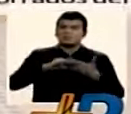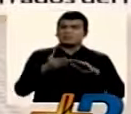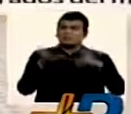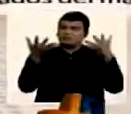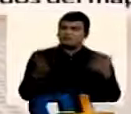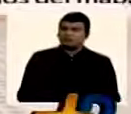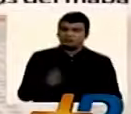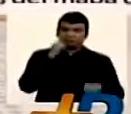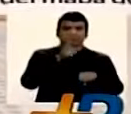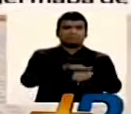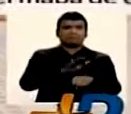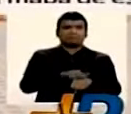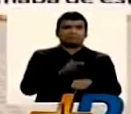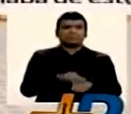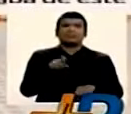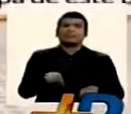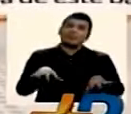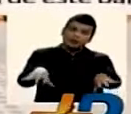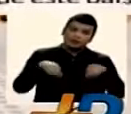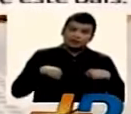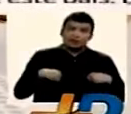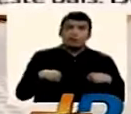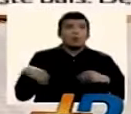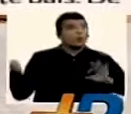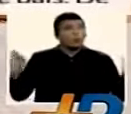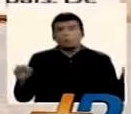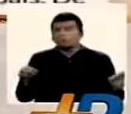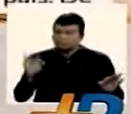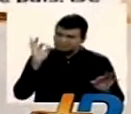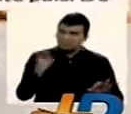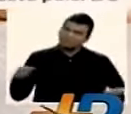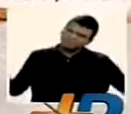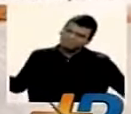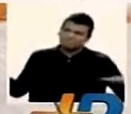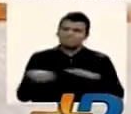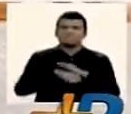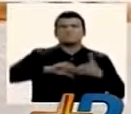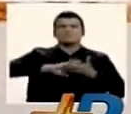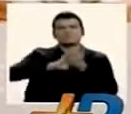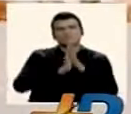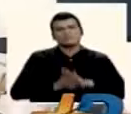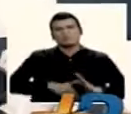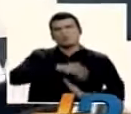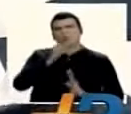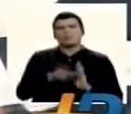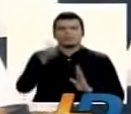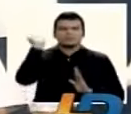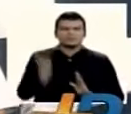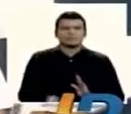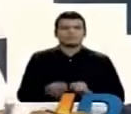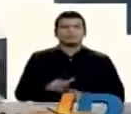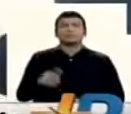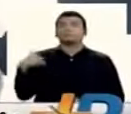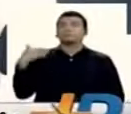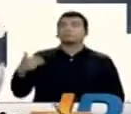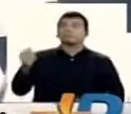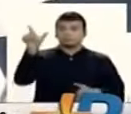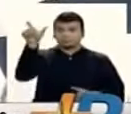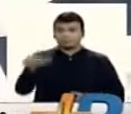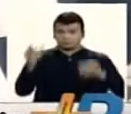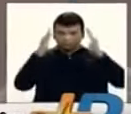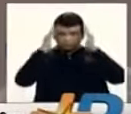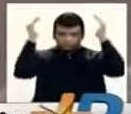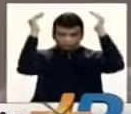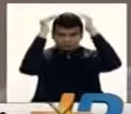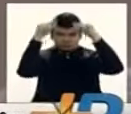para Colombia, que la tendrán que aceptar o se verán definitivamente borrados del mapa de este país. Horas después, el arzobispo de Cali, Monseñor